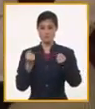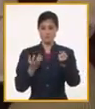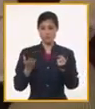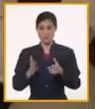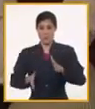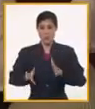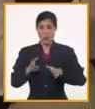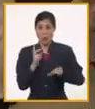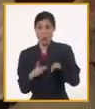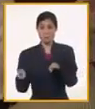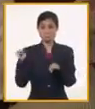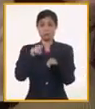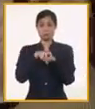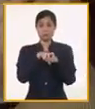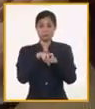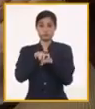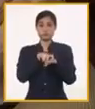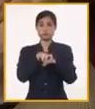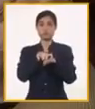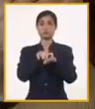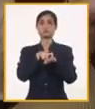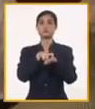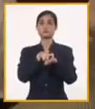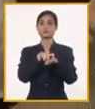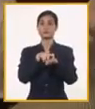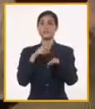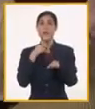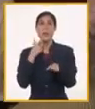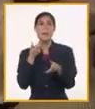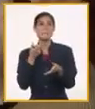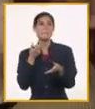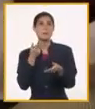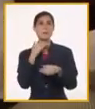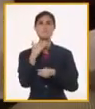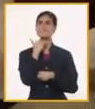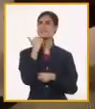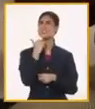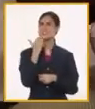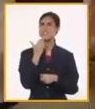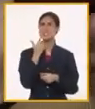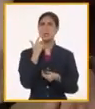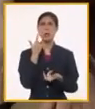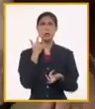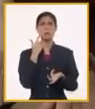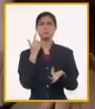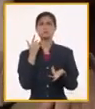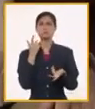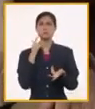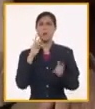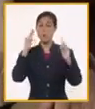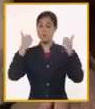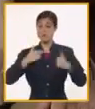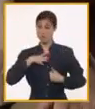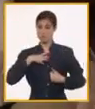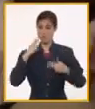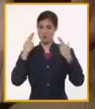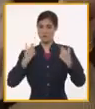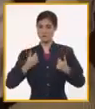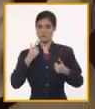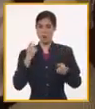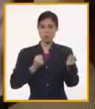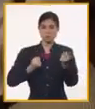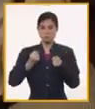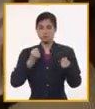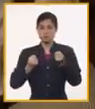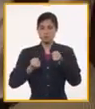monté, y atrás los dos, yo no sé si era policía, tenían uniforme. Y